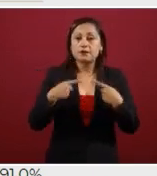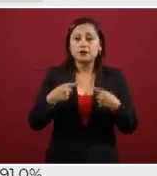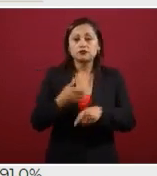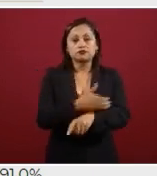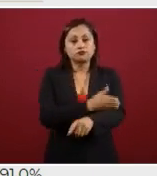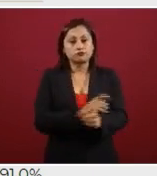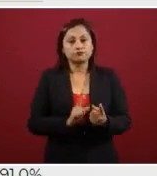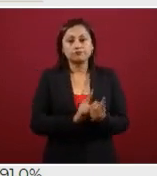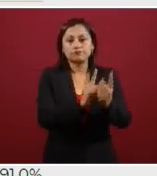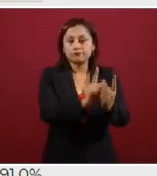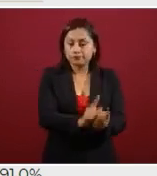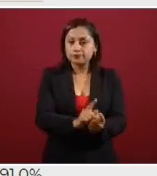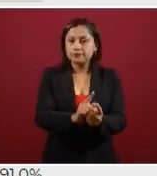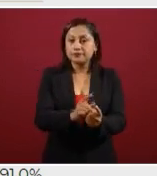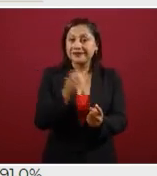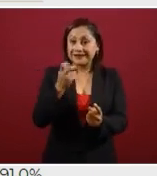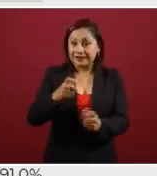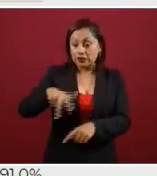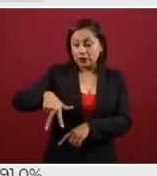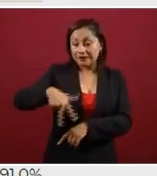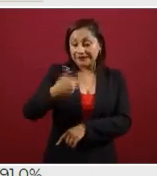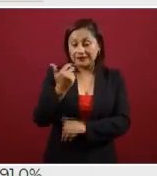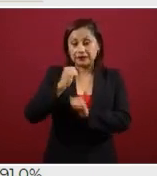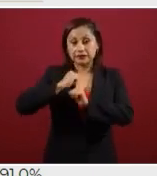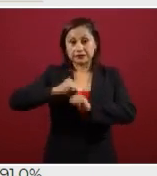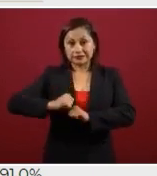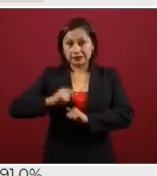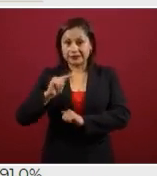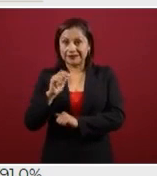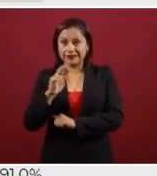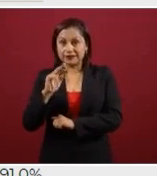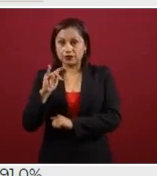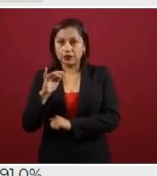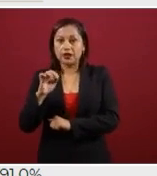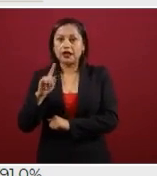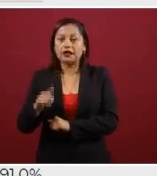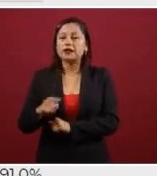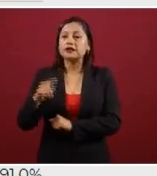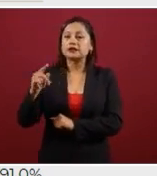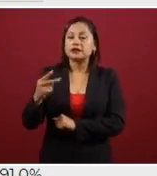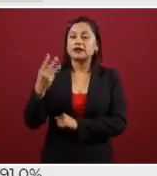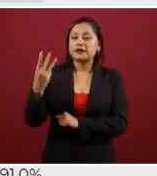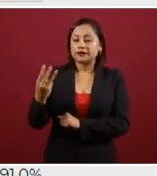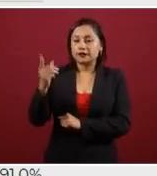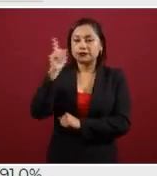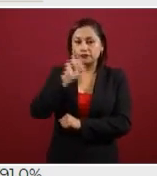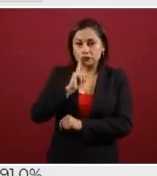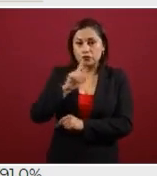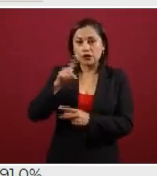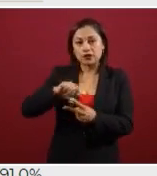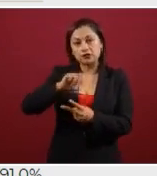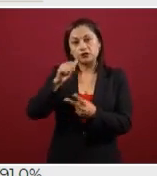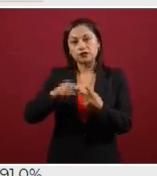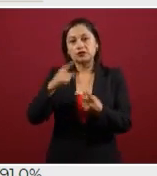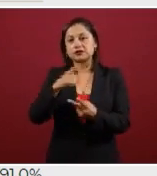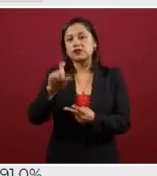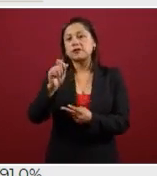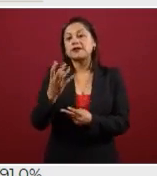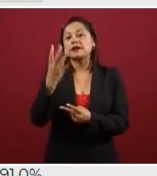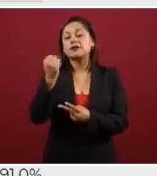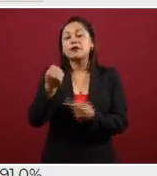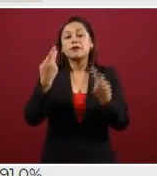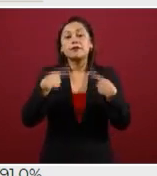territoriales, de esos 13 territoriales, 3 son compañeras, tenemos a 229 facilitadores, de